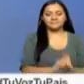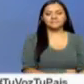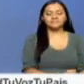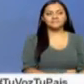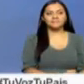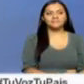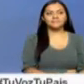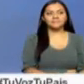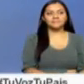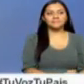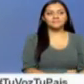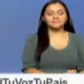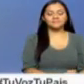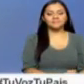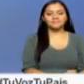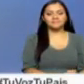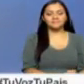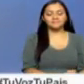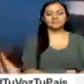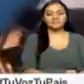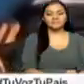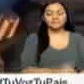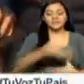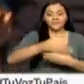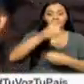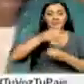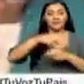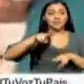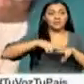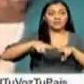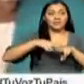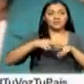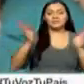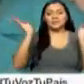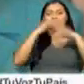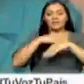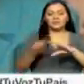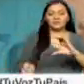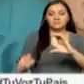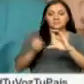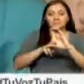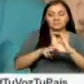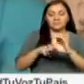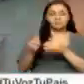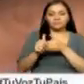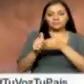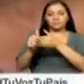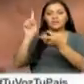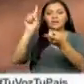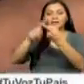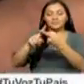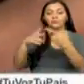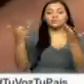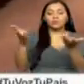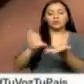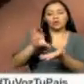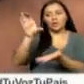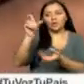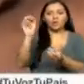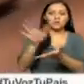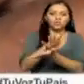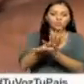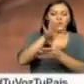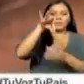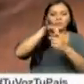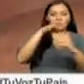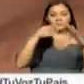02395-7041. Pedotaxis trasladará gratuitamente a las personas con discapacidad desde sus viviendas hasta los recintos electorales,